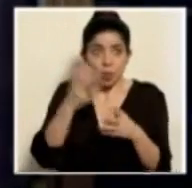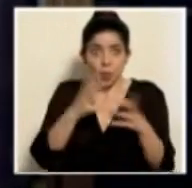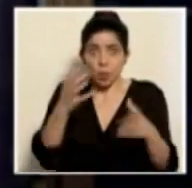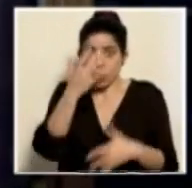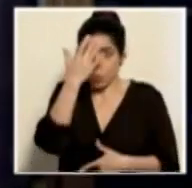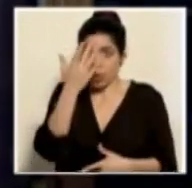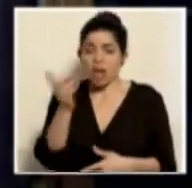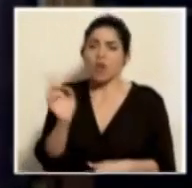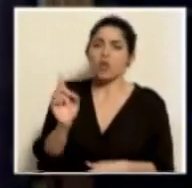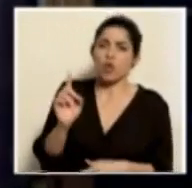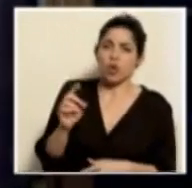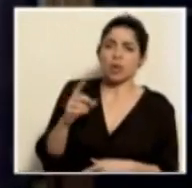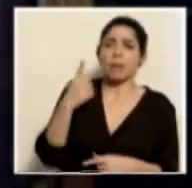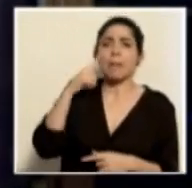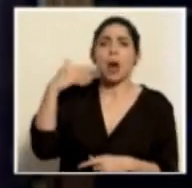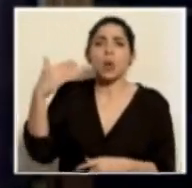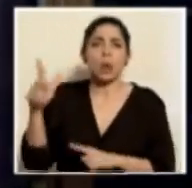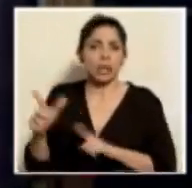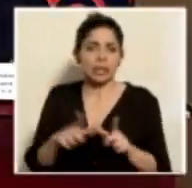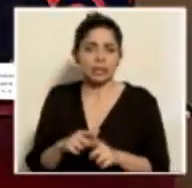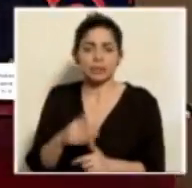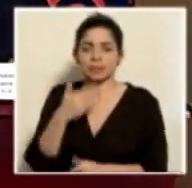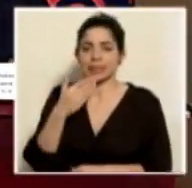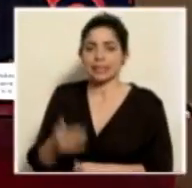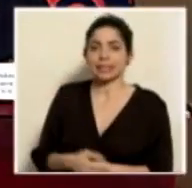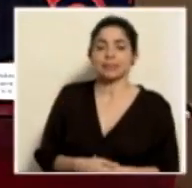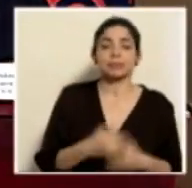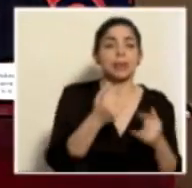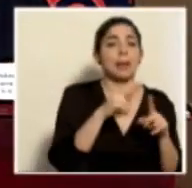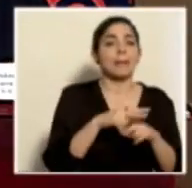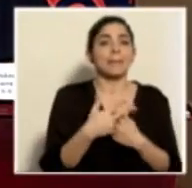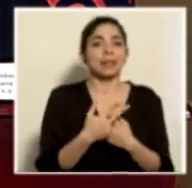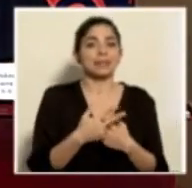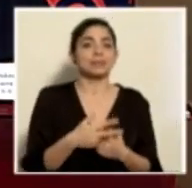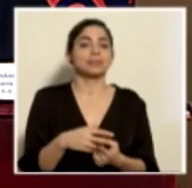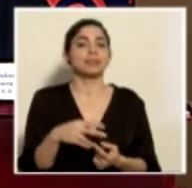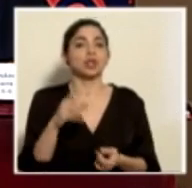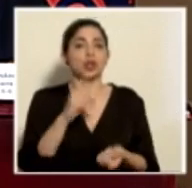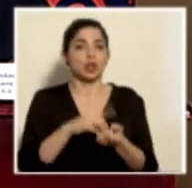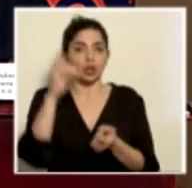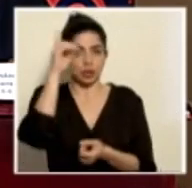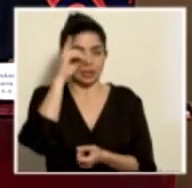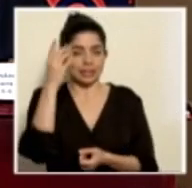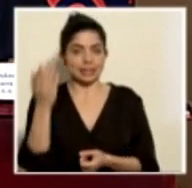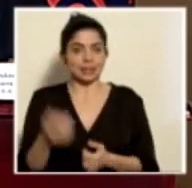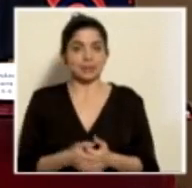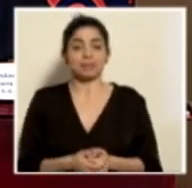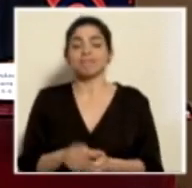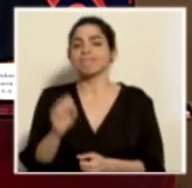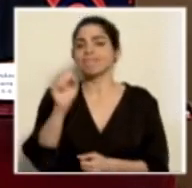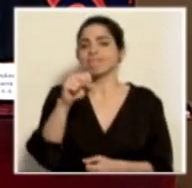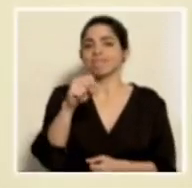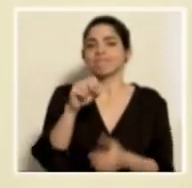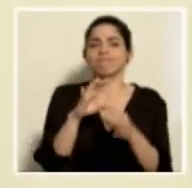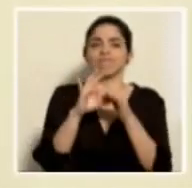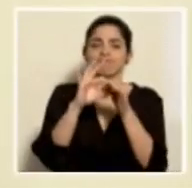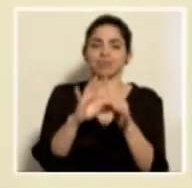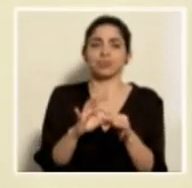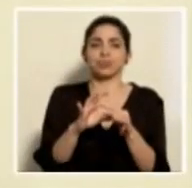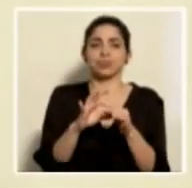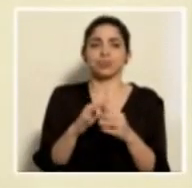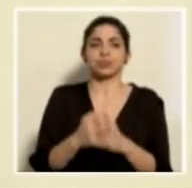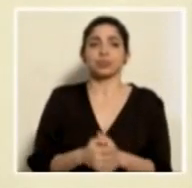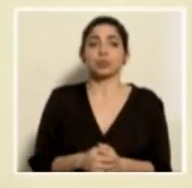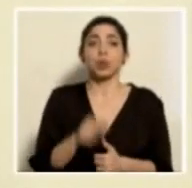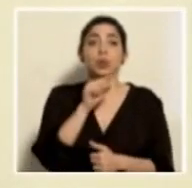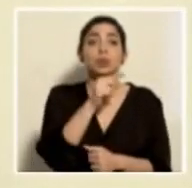casos y en qué sitios y para cuándo estarían previstos? Gracias. Vamos a iniciar con el doctor Salas, por favor. Sí, con respecto a